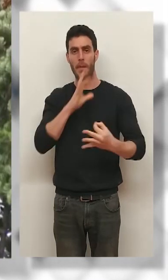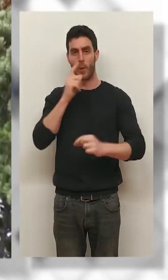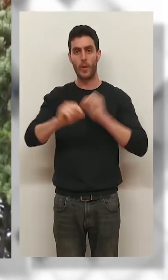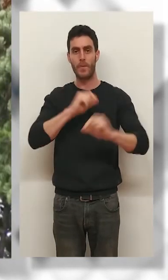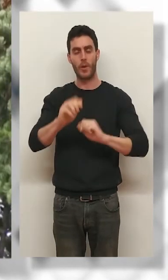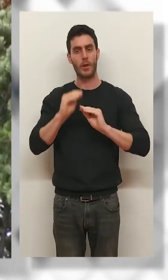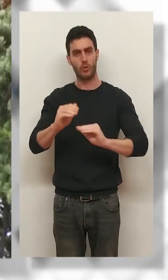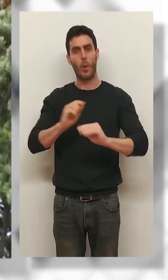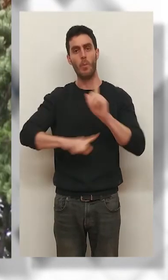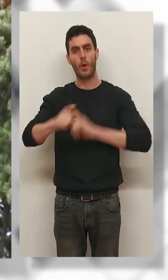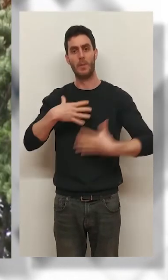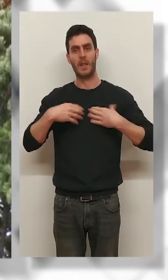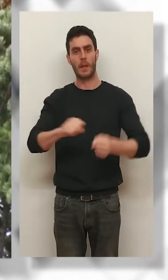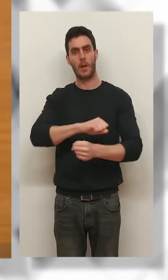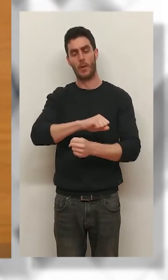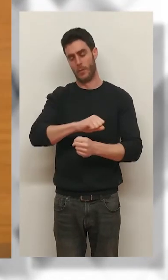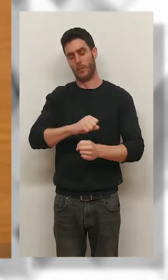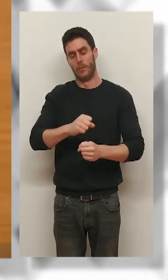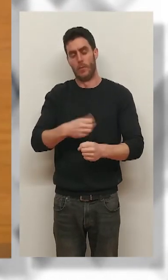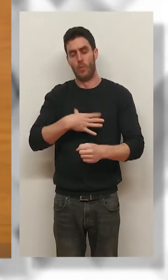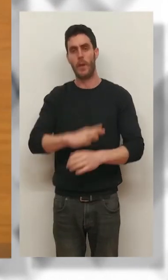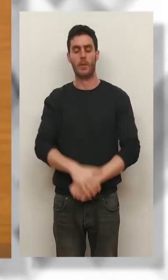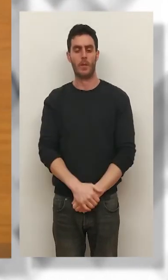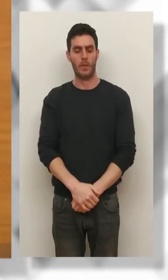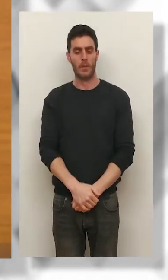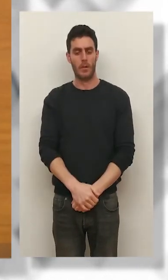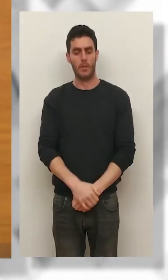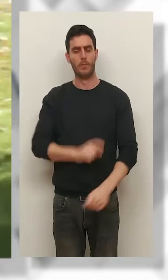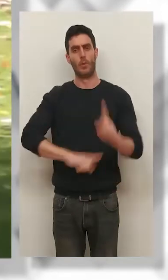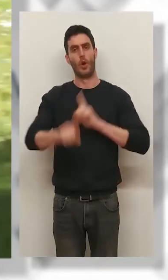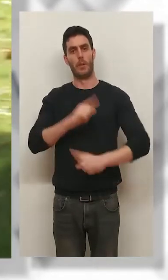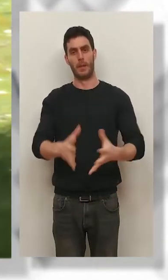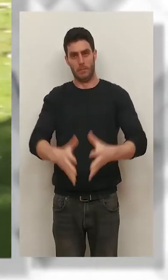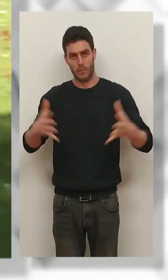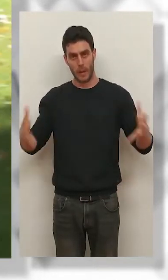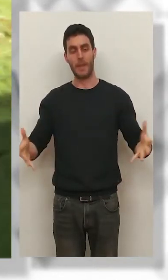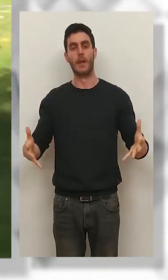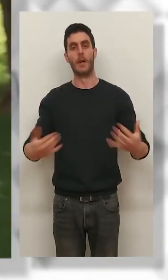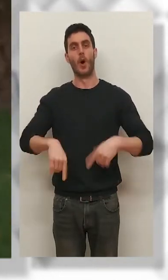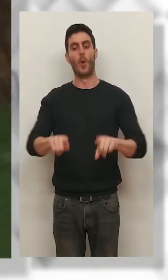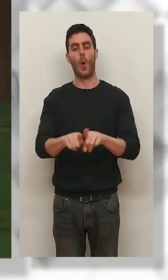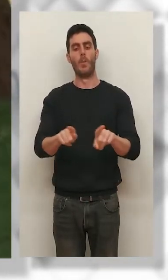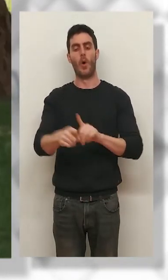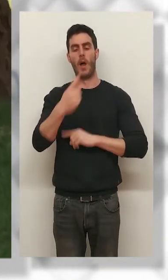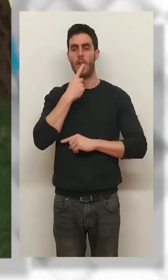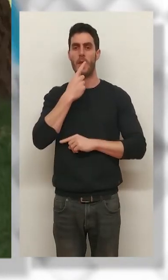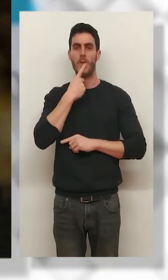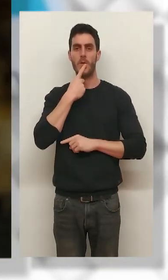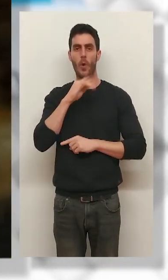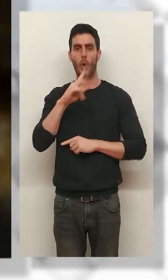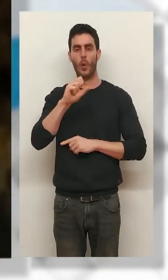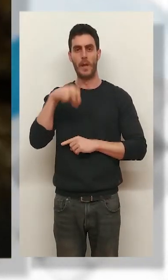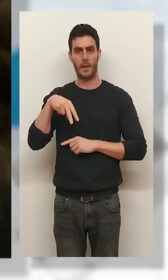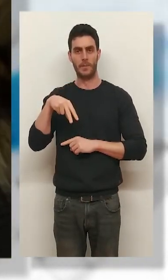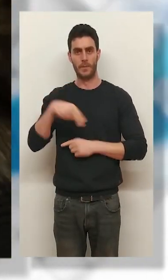sanitarios. El gran problema, digamos, el problema, como ha dicho Julián, es el tema fundamental de la